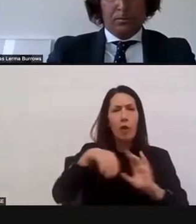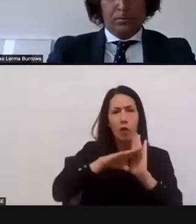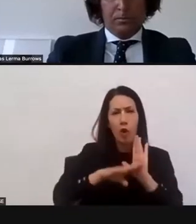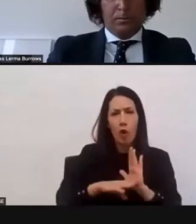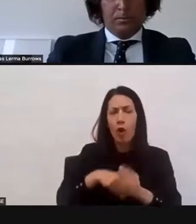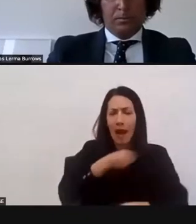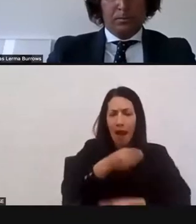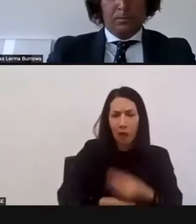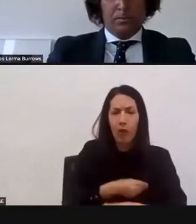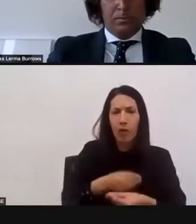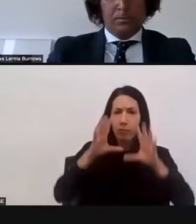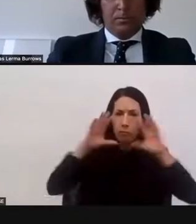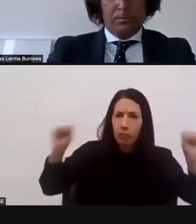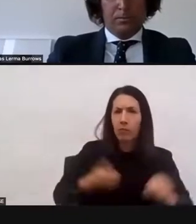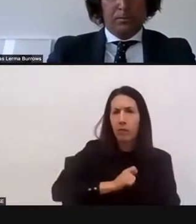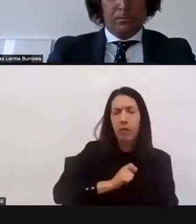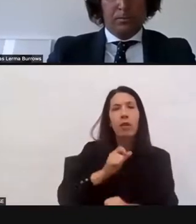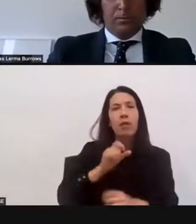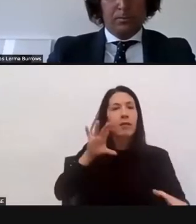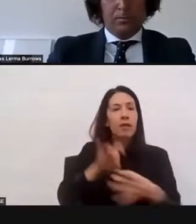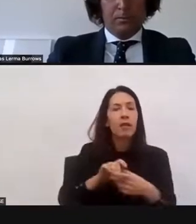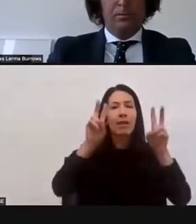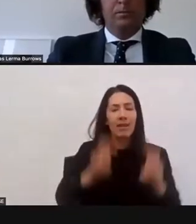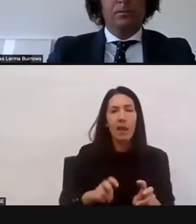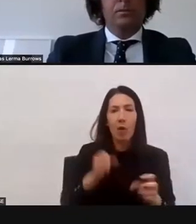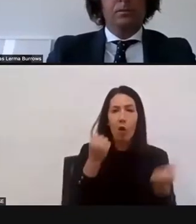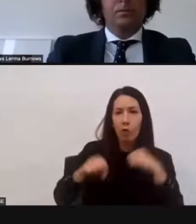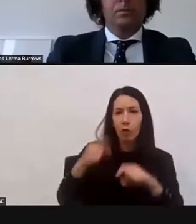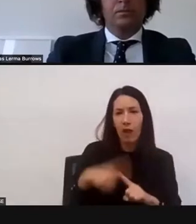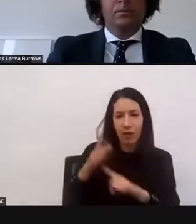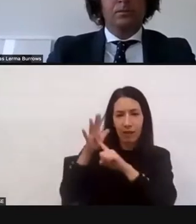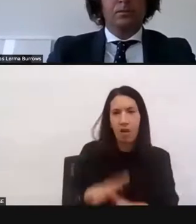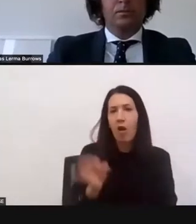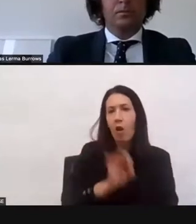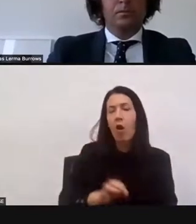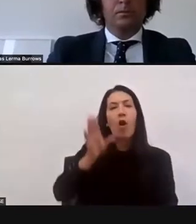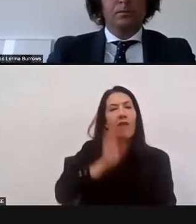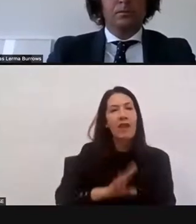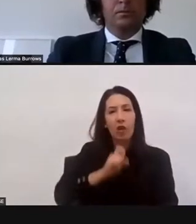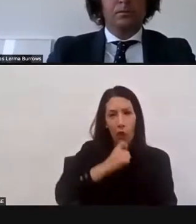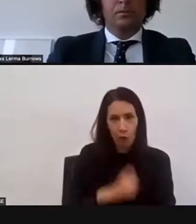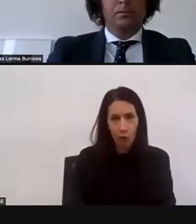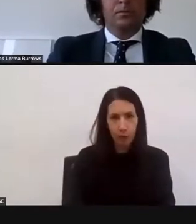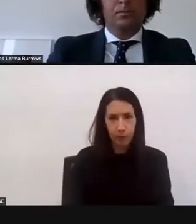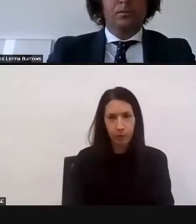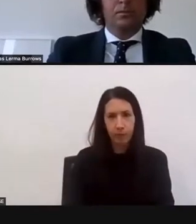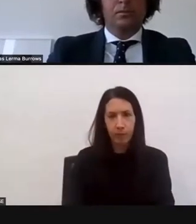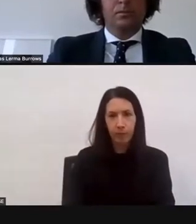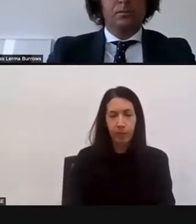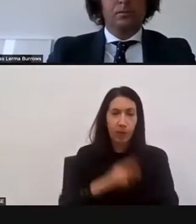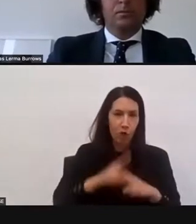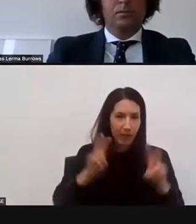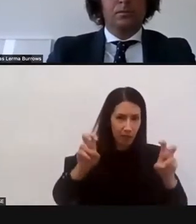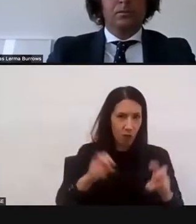cuerpos de seguridad para los delitos de odio y conductas que vulneran las normas legales sobre discriminación, es el nombre exacto de la